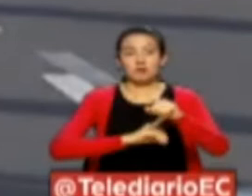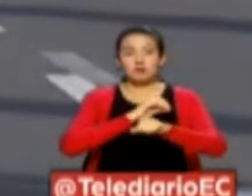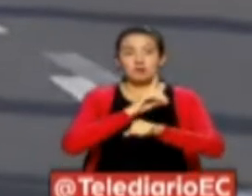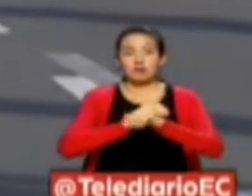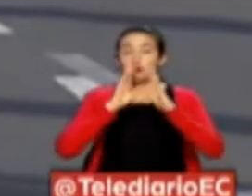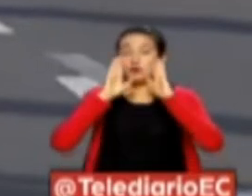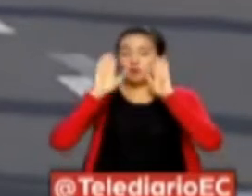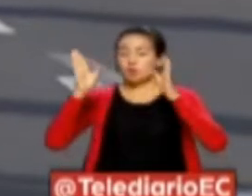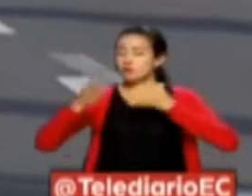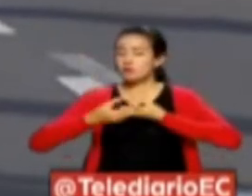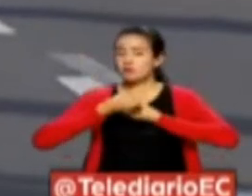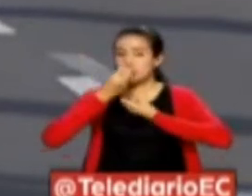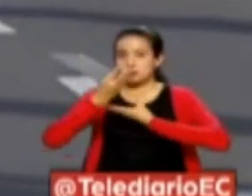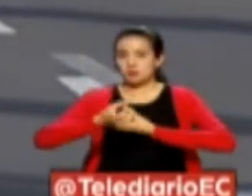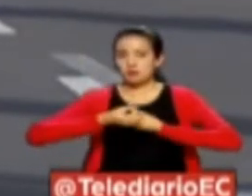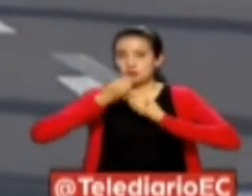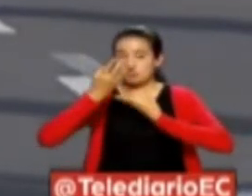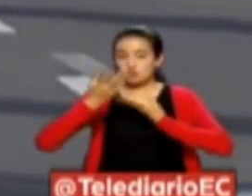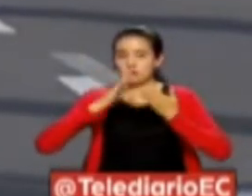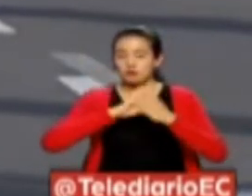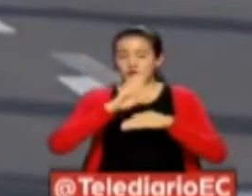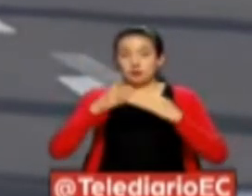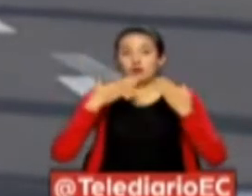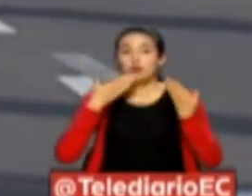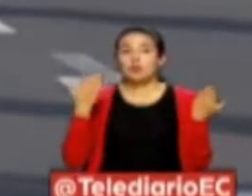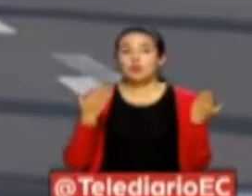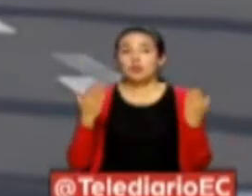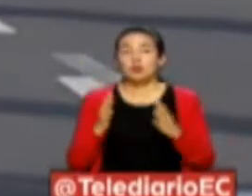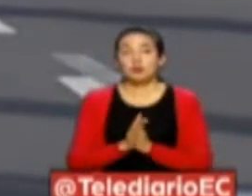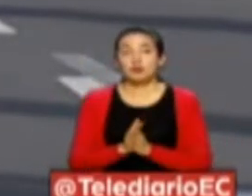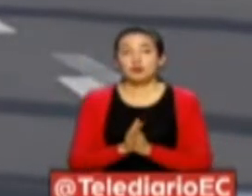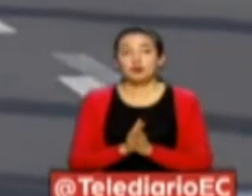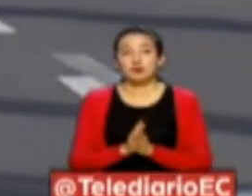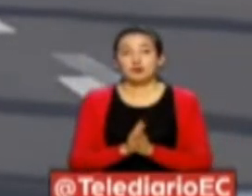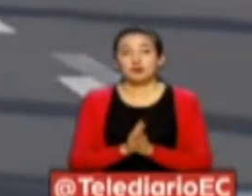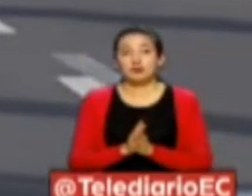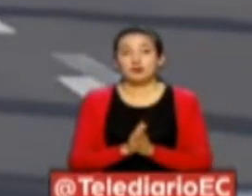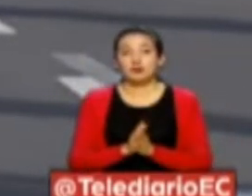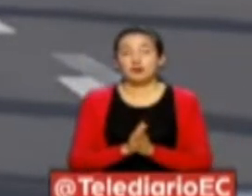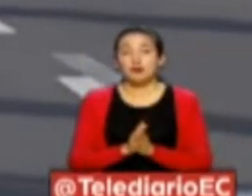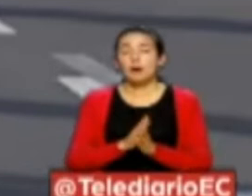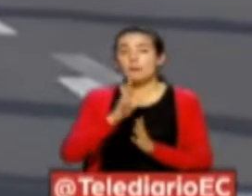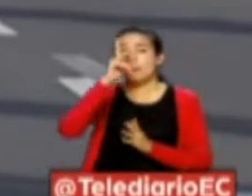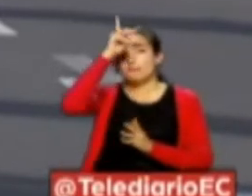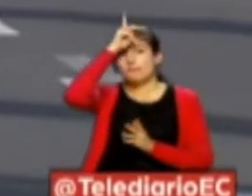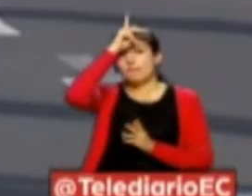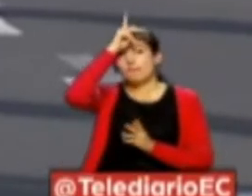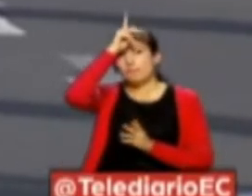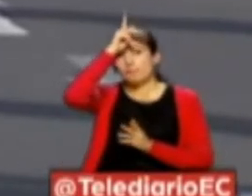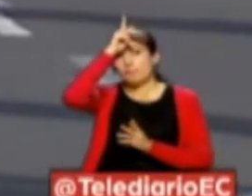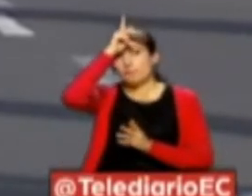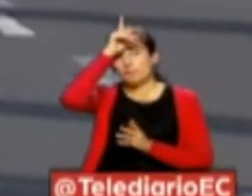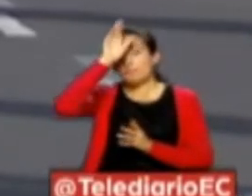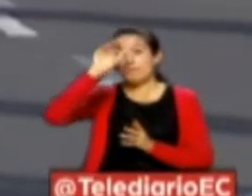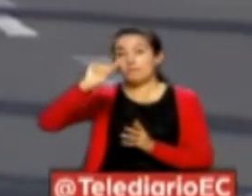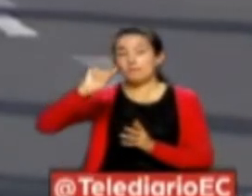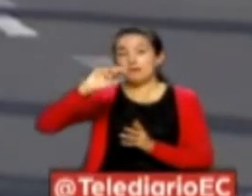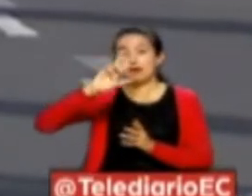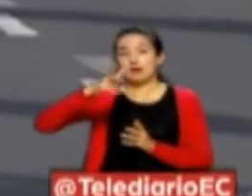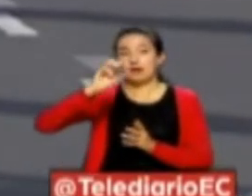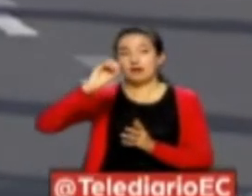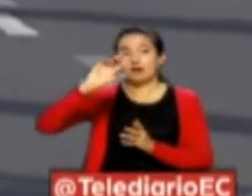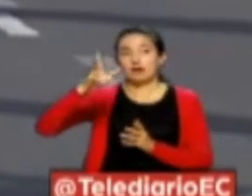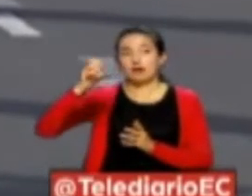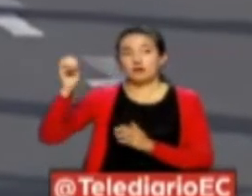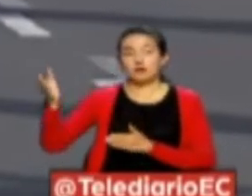mantenga informados sobre lo que está ocurriendo allí me dicen que perú va liderando y andrés va segundo no